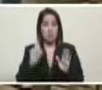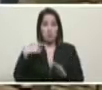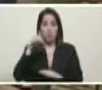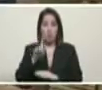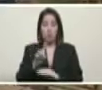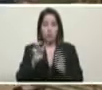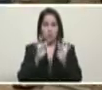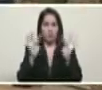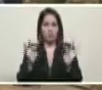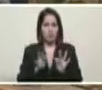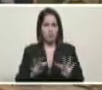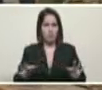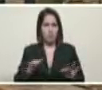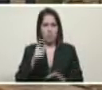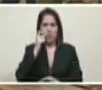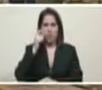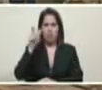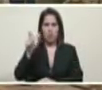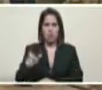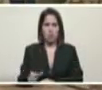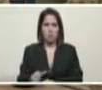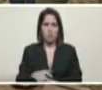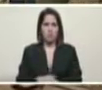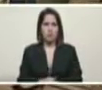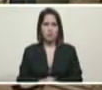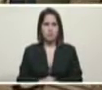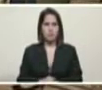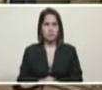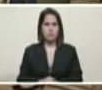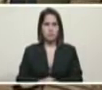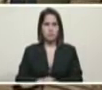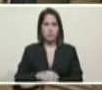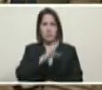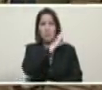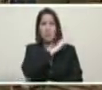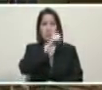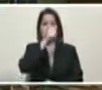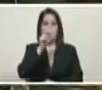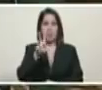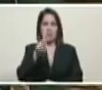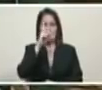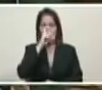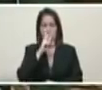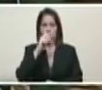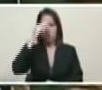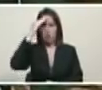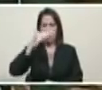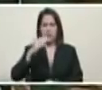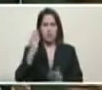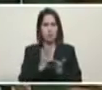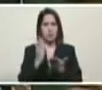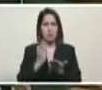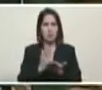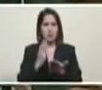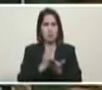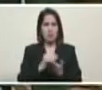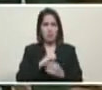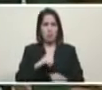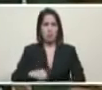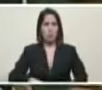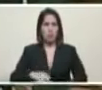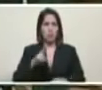clase. Víctor David Hernández Morán, cadete de tercer año de la Academia Militar de la Guardia Nacional Bolivariana.